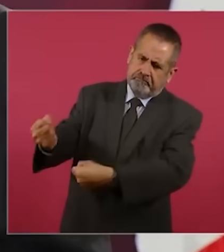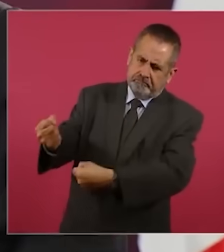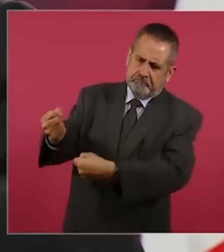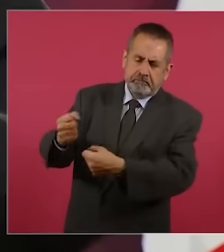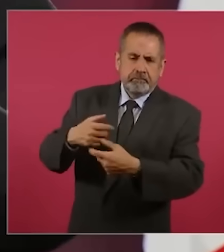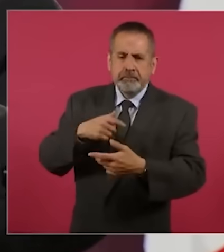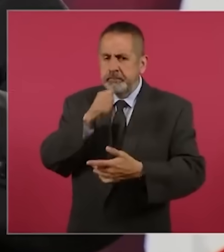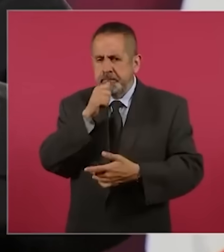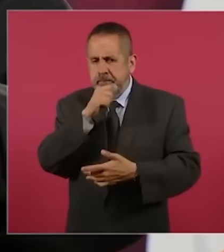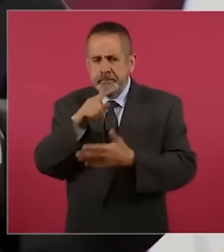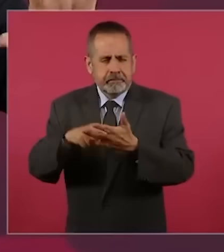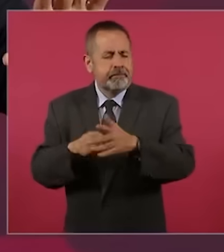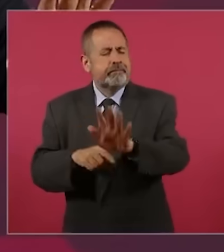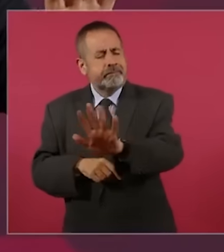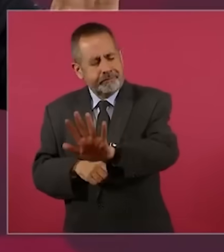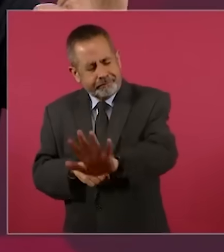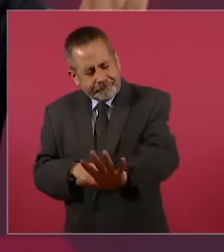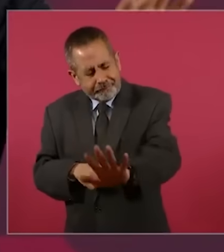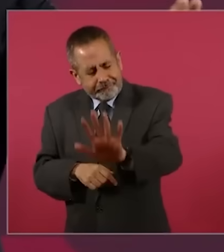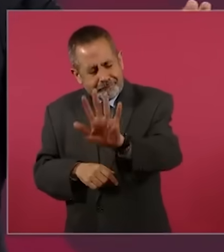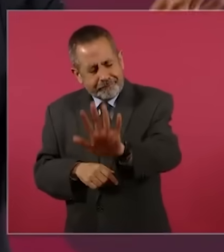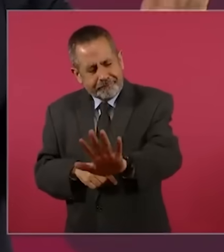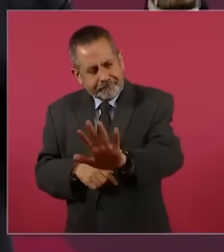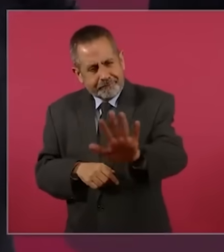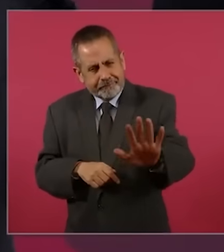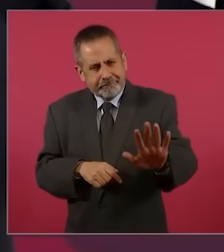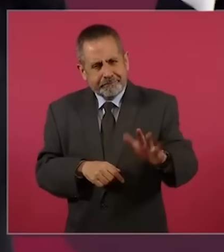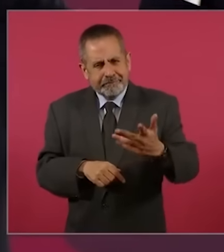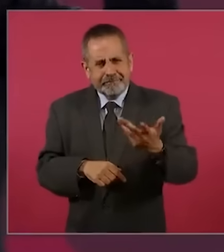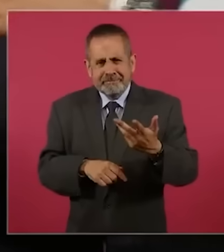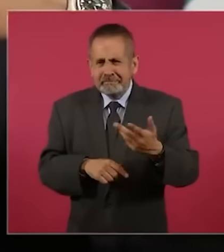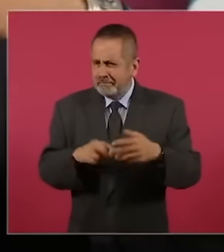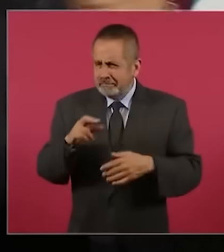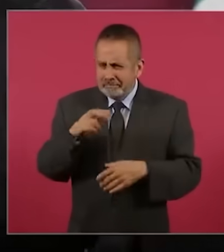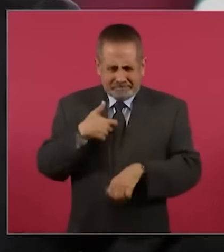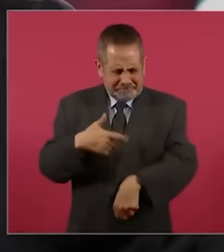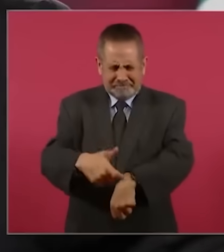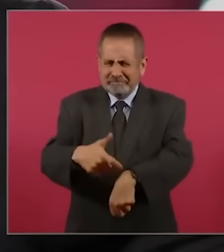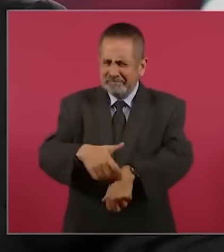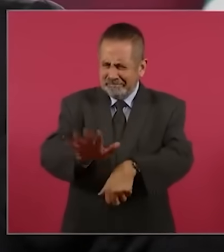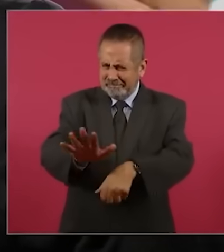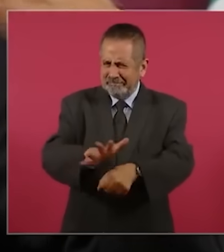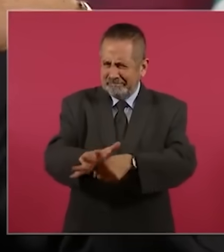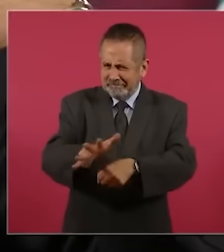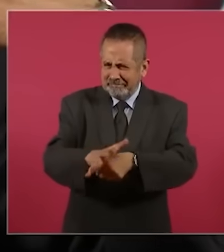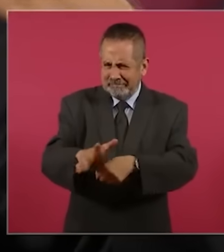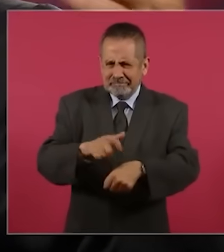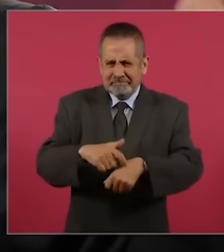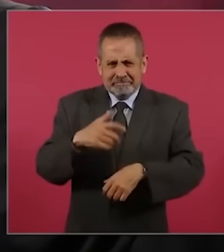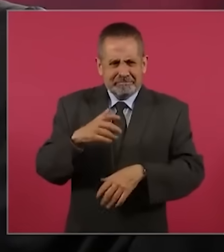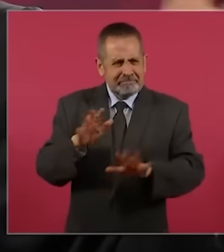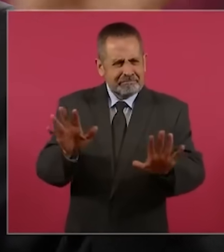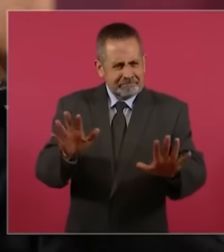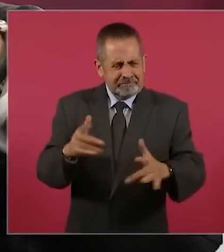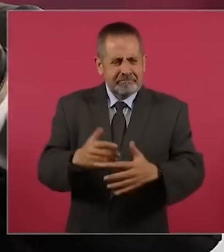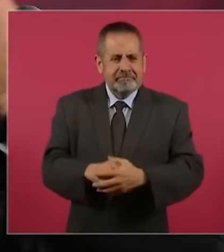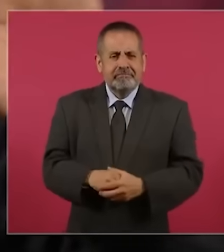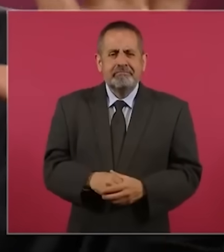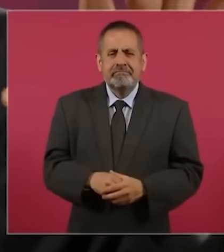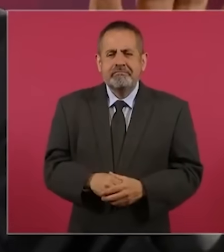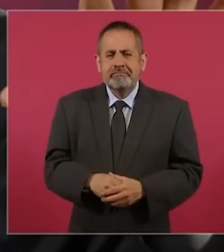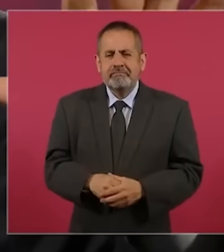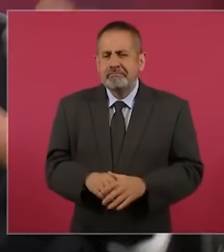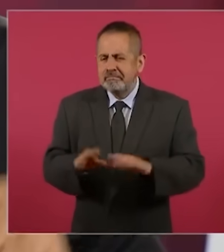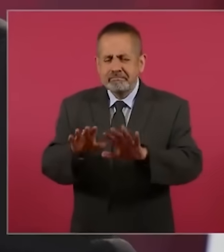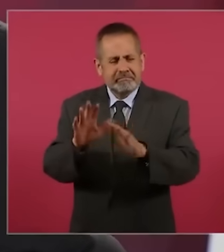presidente, buscando despacio. Se, todavía no tenemos tiempo. Sí, tenemos bastante ¿será tiempo. ¿Será público o